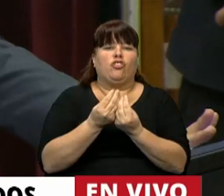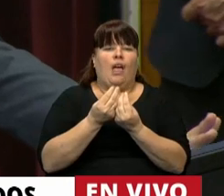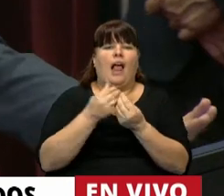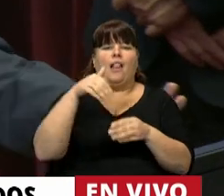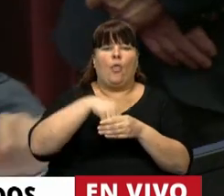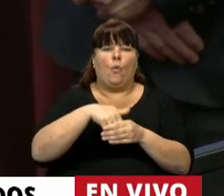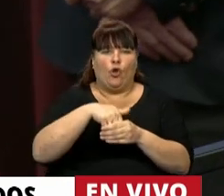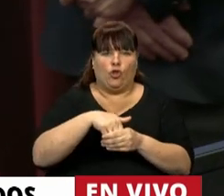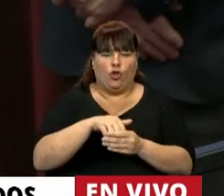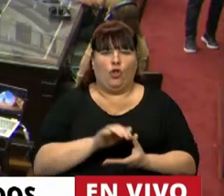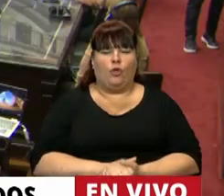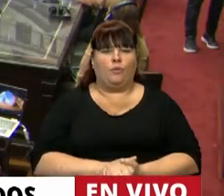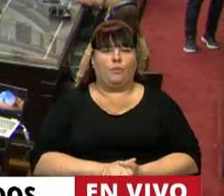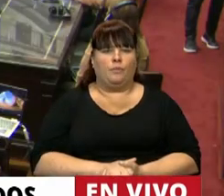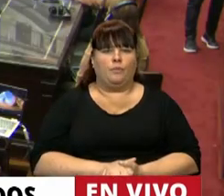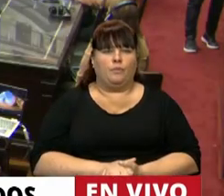votación